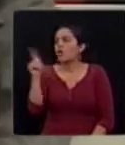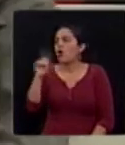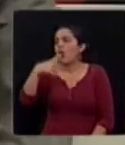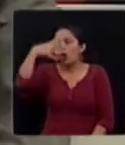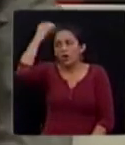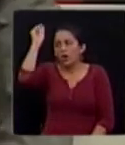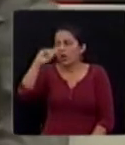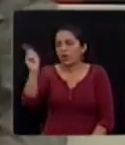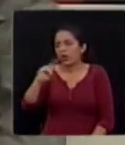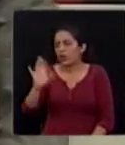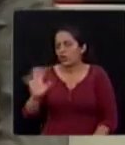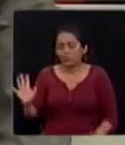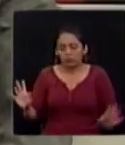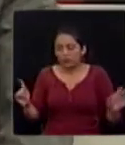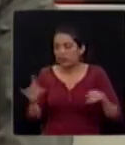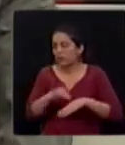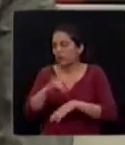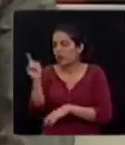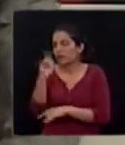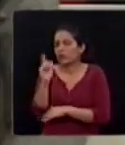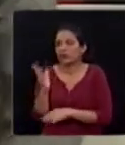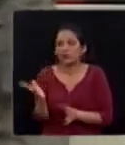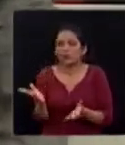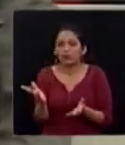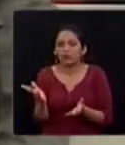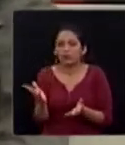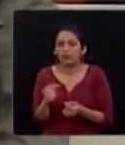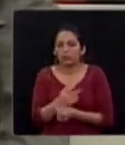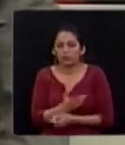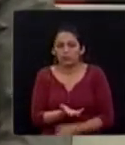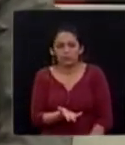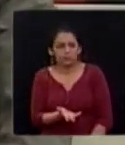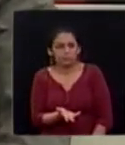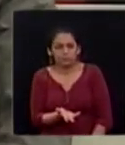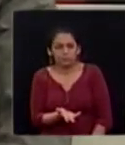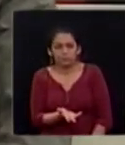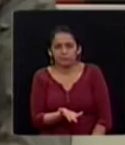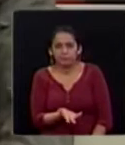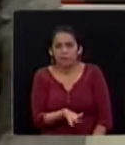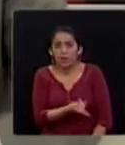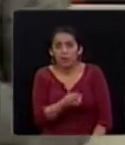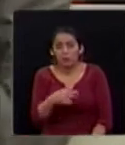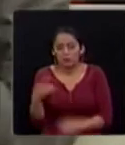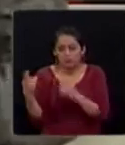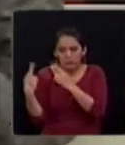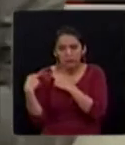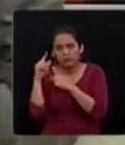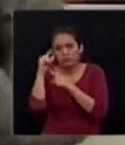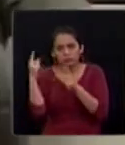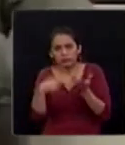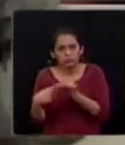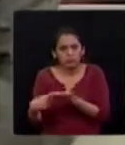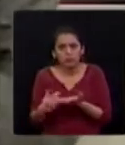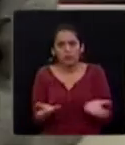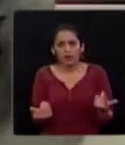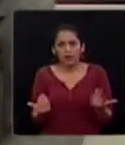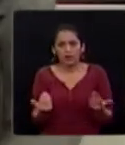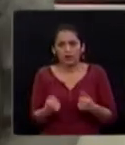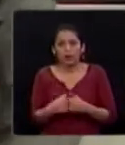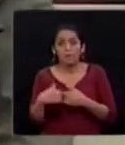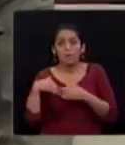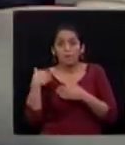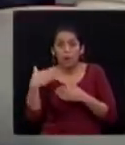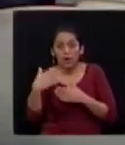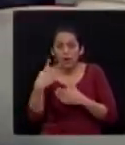la justicia, persisten que la Asamblea Nacional no cumpla con su función de control político y fiscalización, esta es una bomba que les va a estallar en las manos. Ahora,